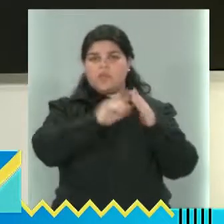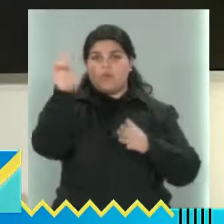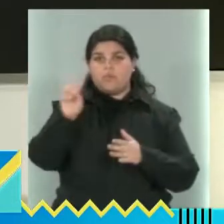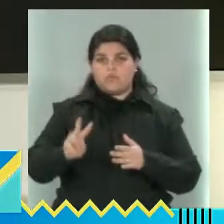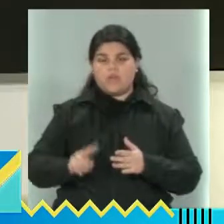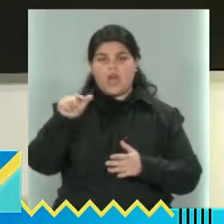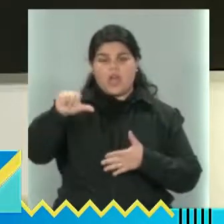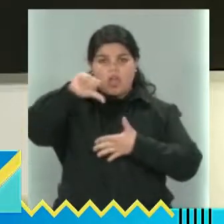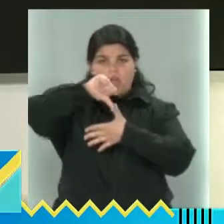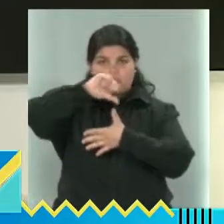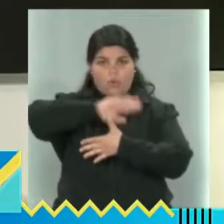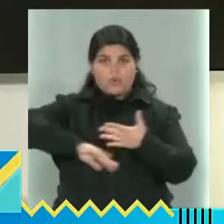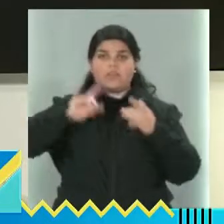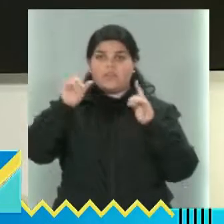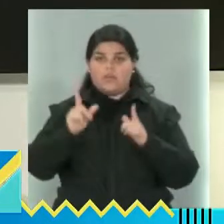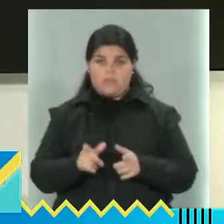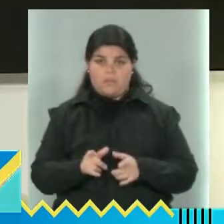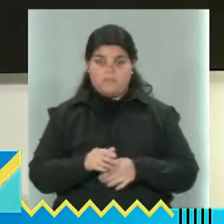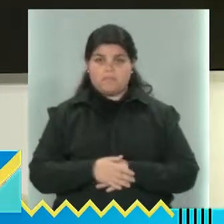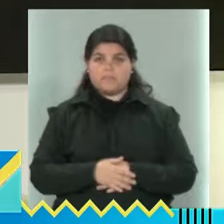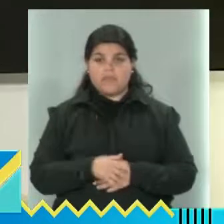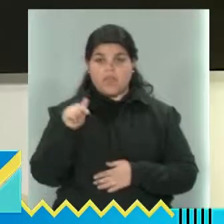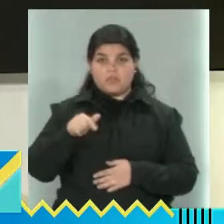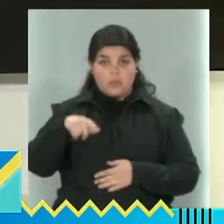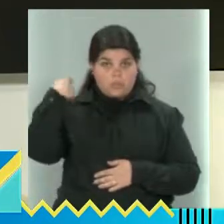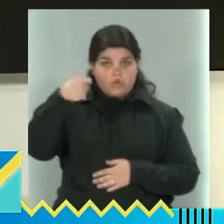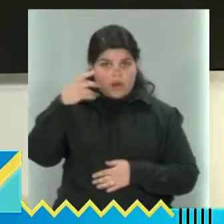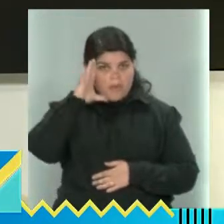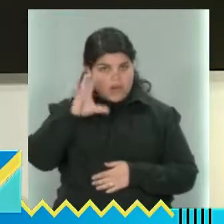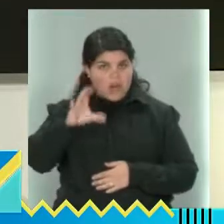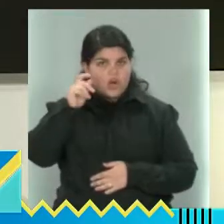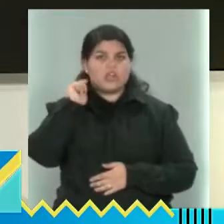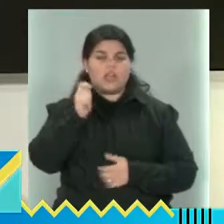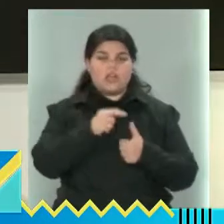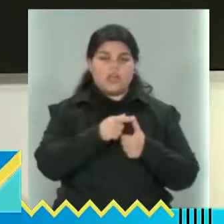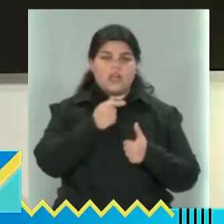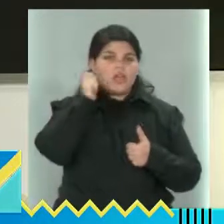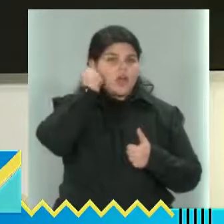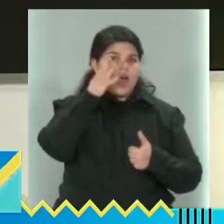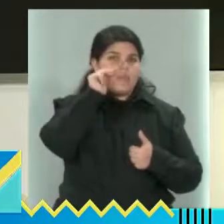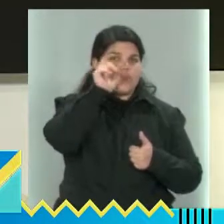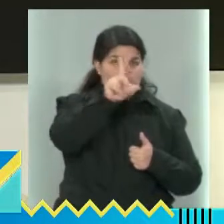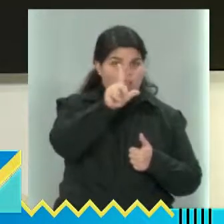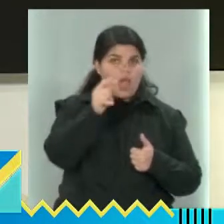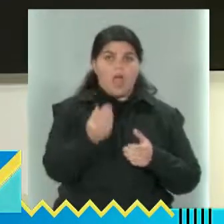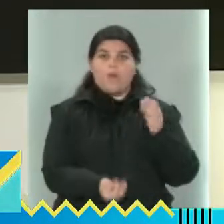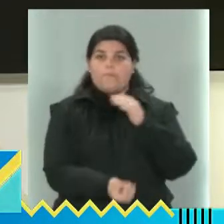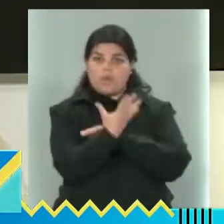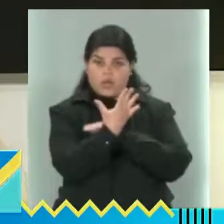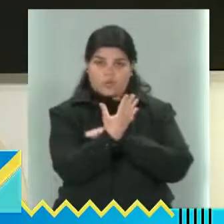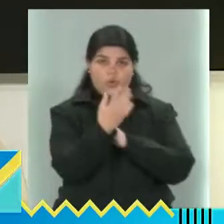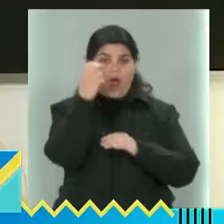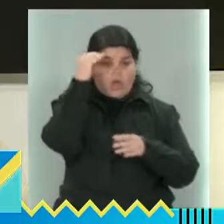América Latina en general. Así que bueno, en ese programa, para recordarles, estuvo Gabriel Fidel, sí, parlamentario del Mercosur, y